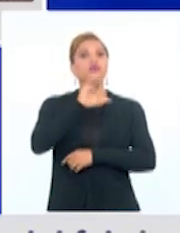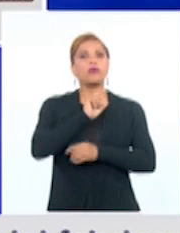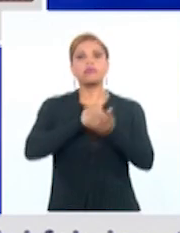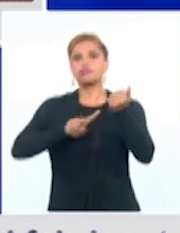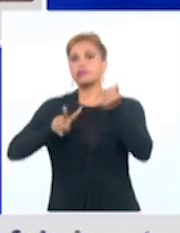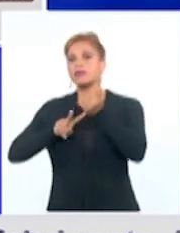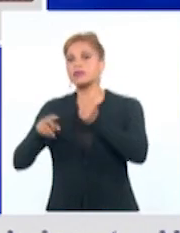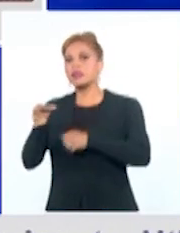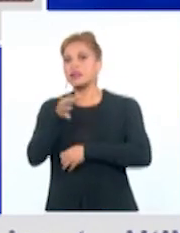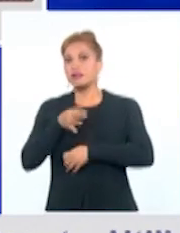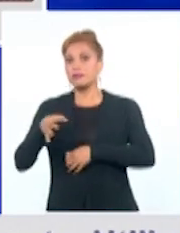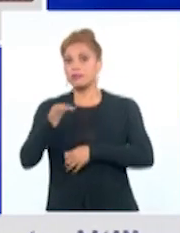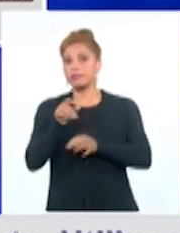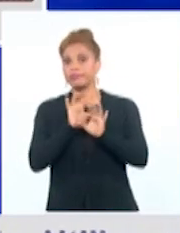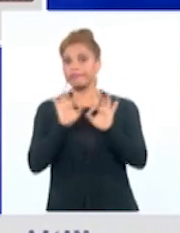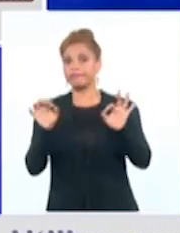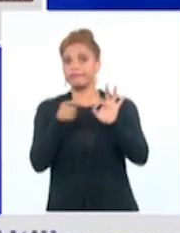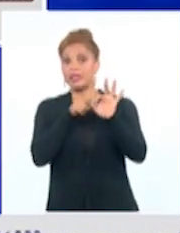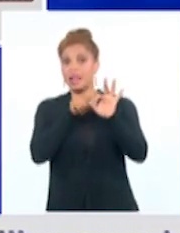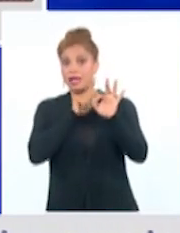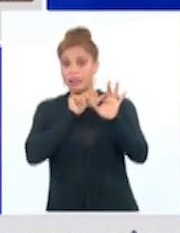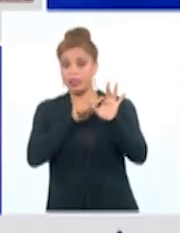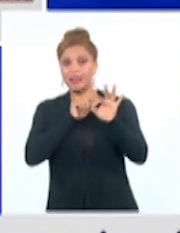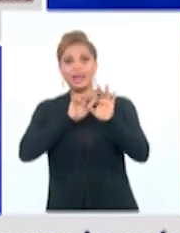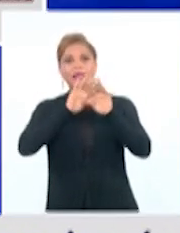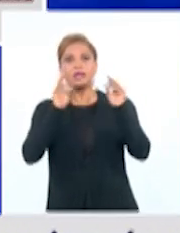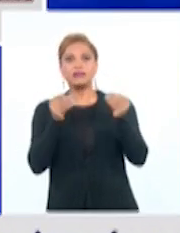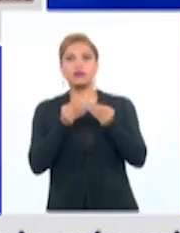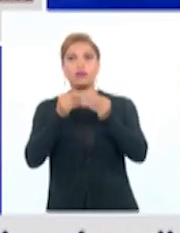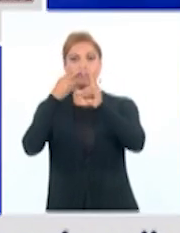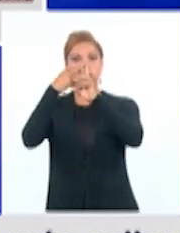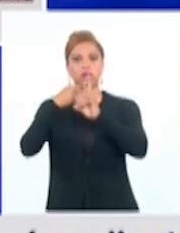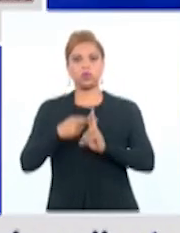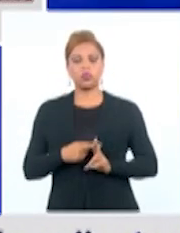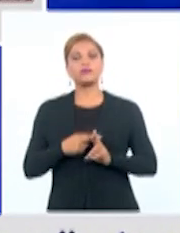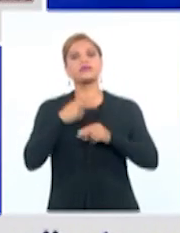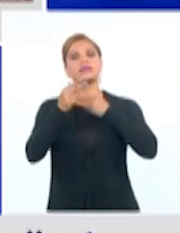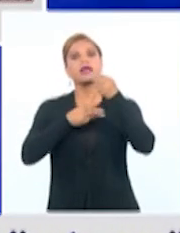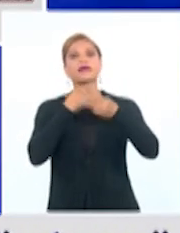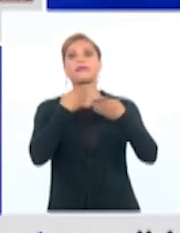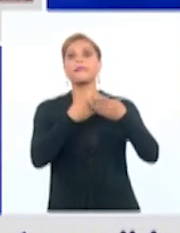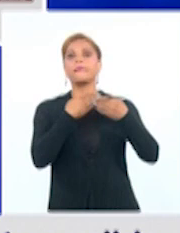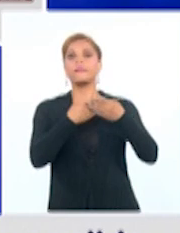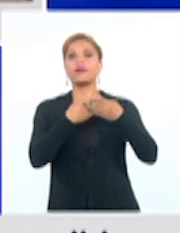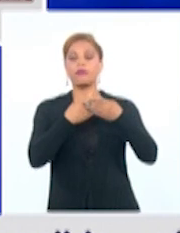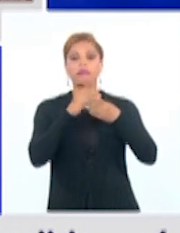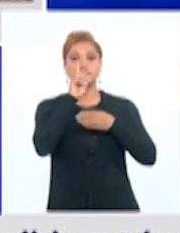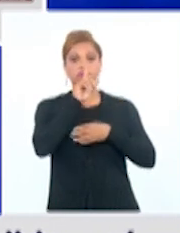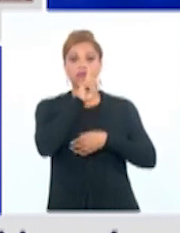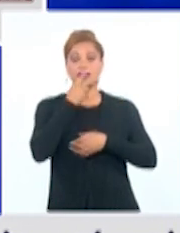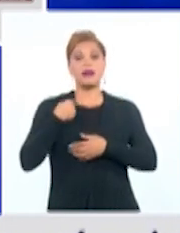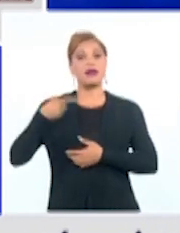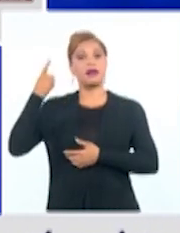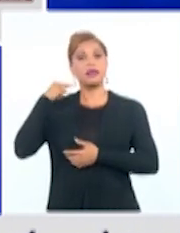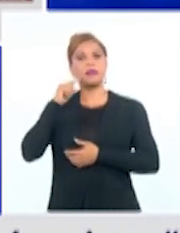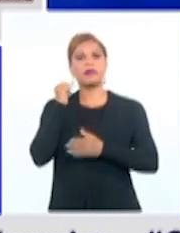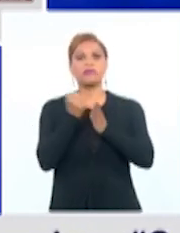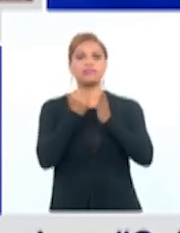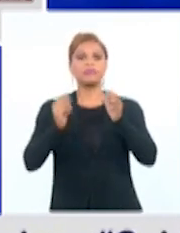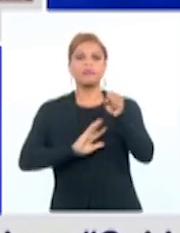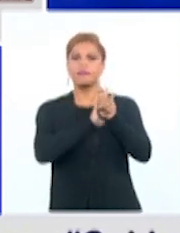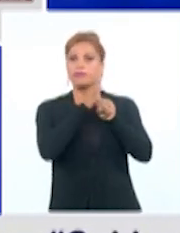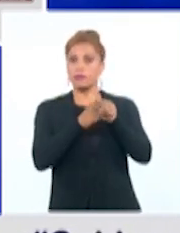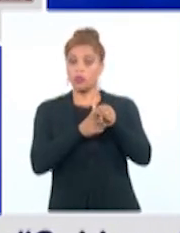municipio especial Isla de la Juventud, se procesan muestras en el día de ayer para el diagnóstico de la